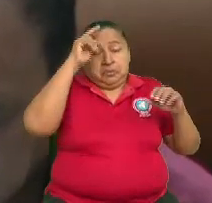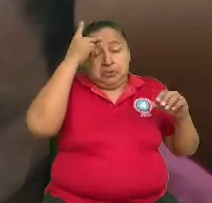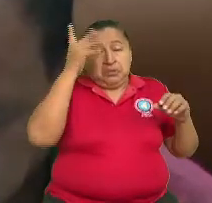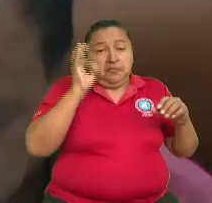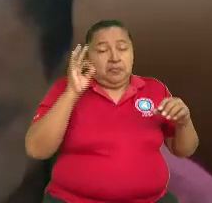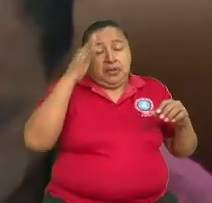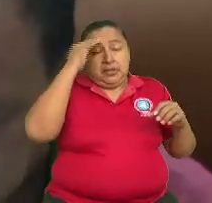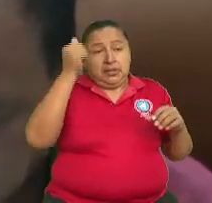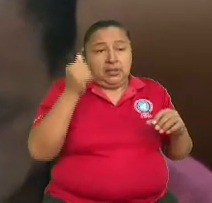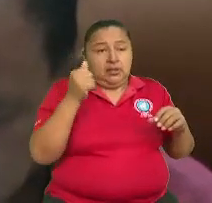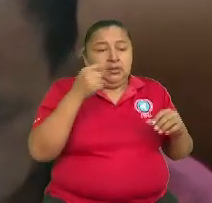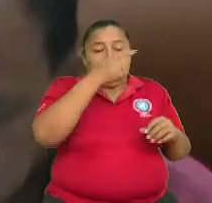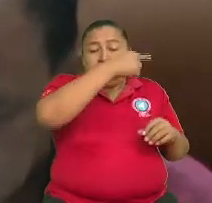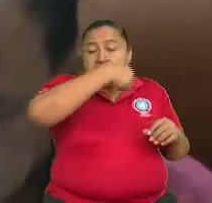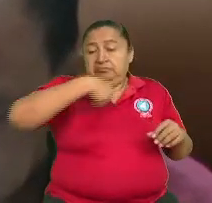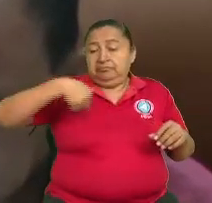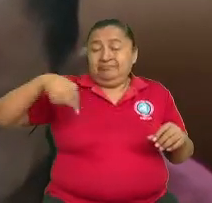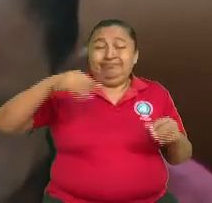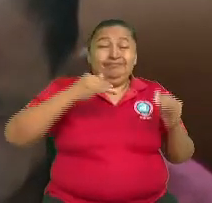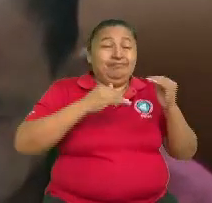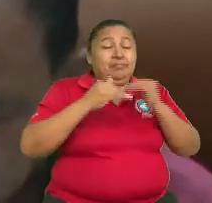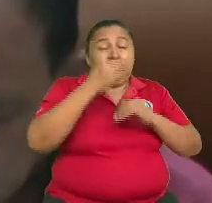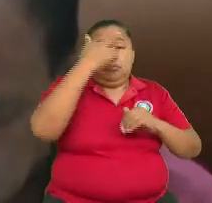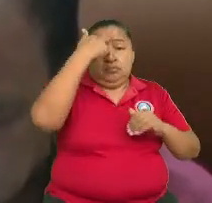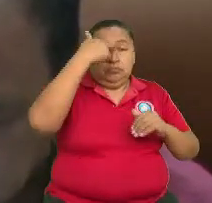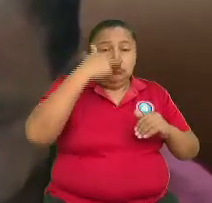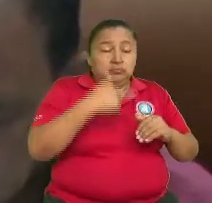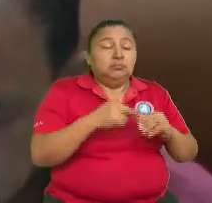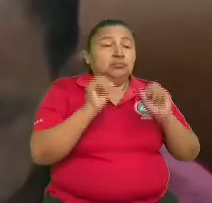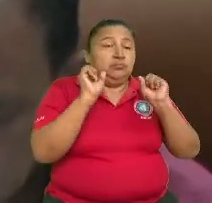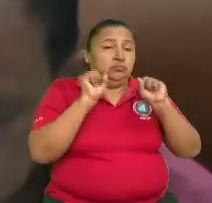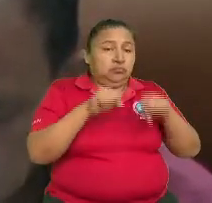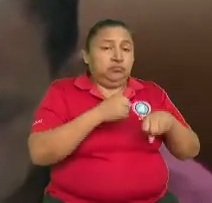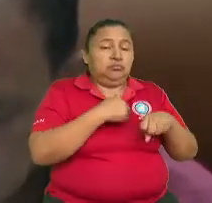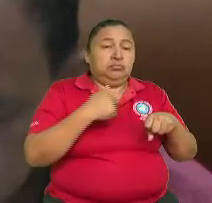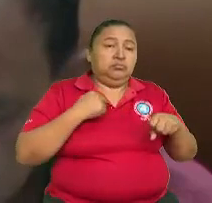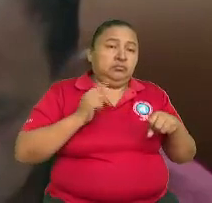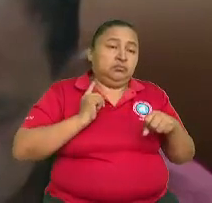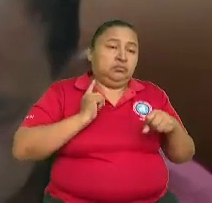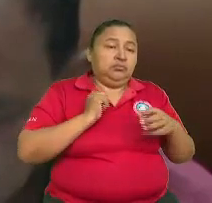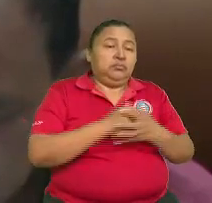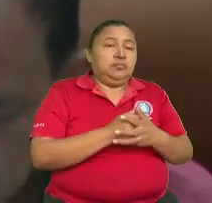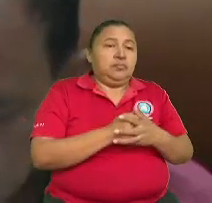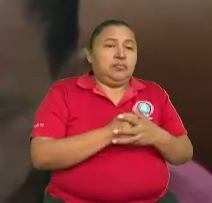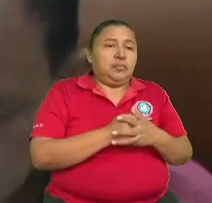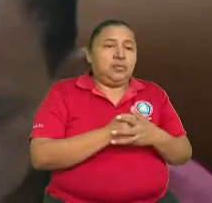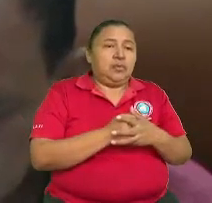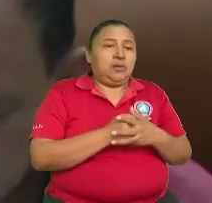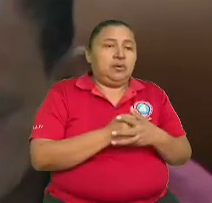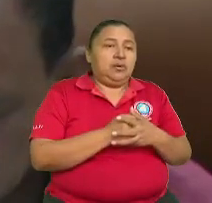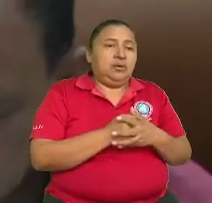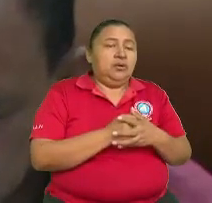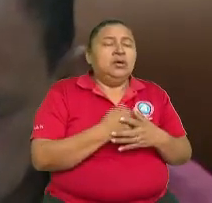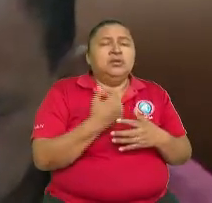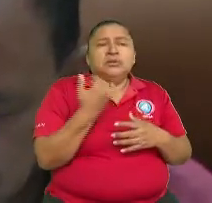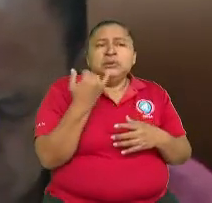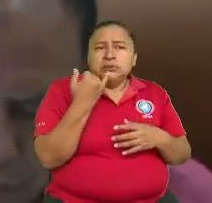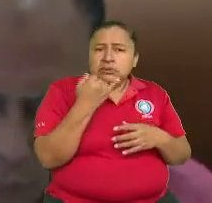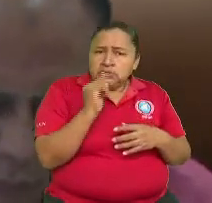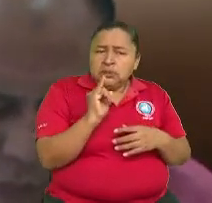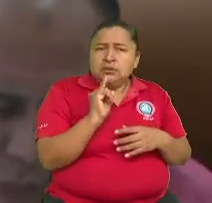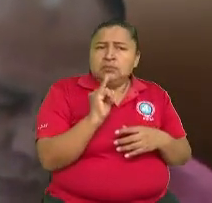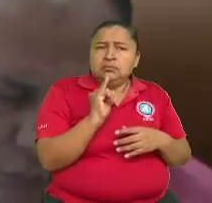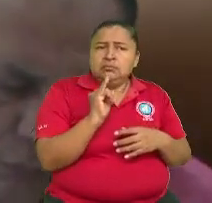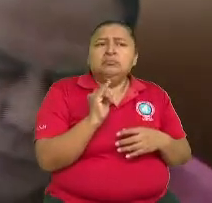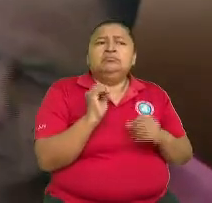la mayor responsabilidad posible. Es absolutamente lícito,